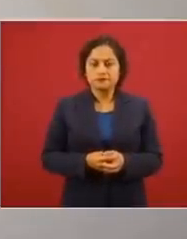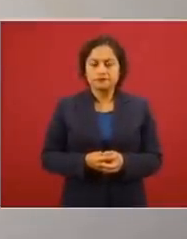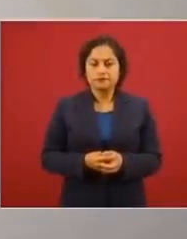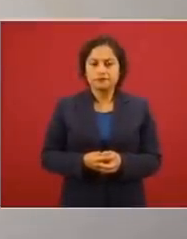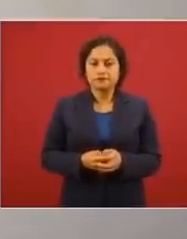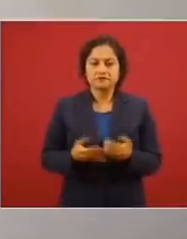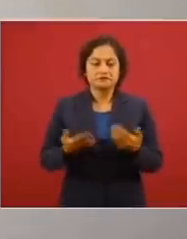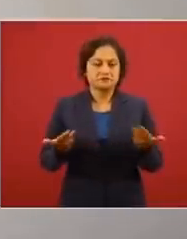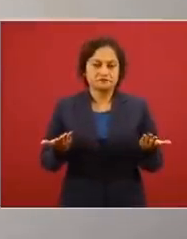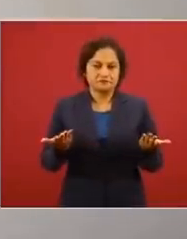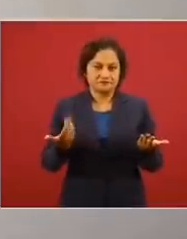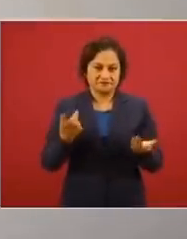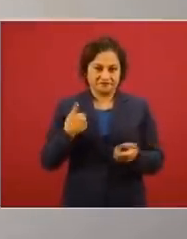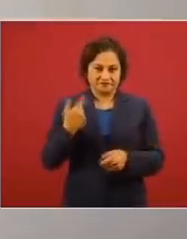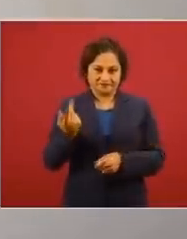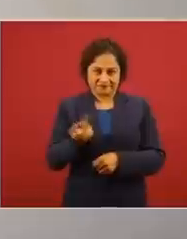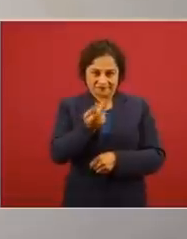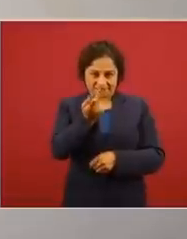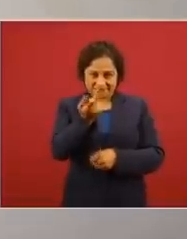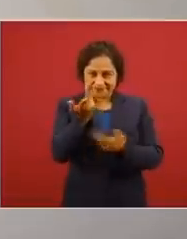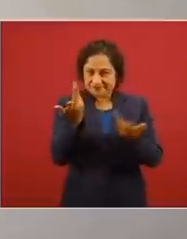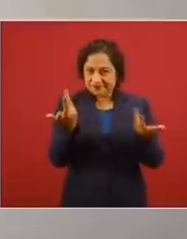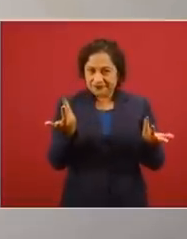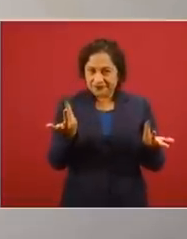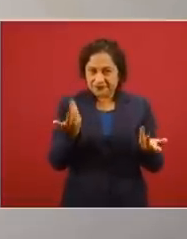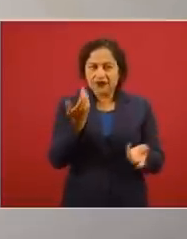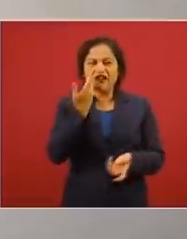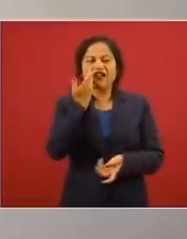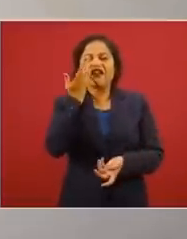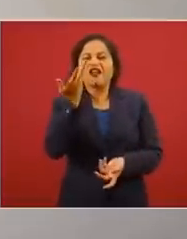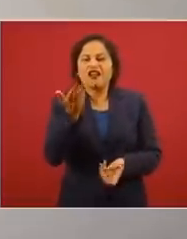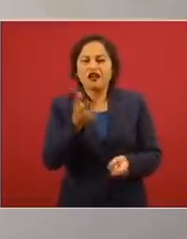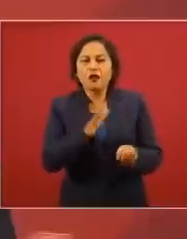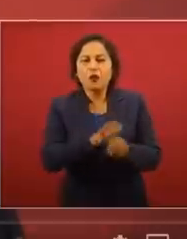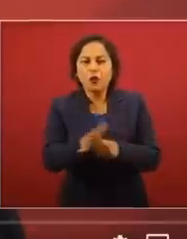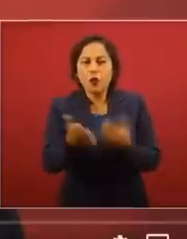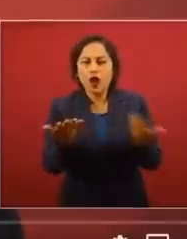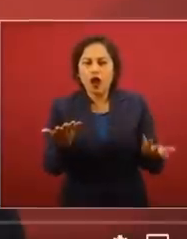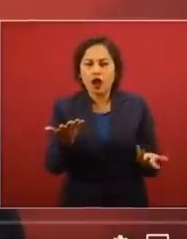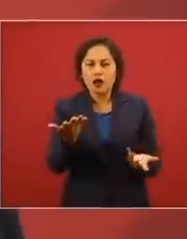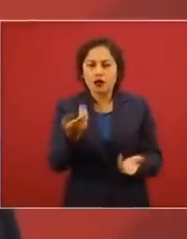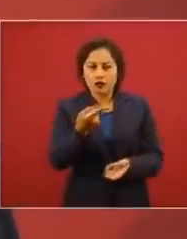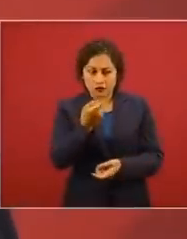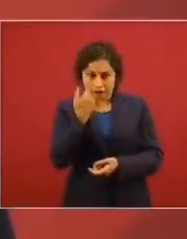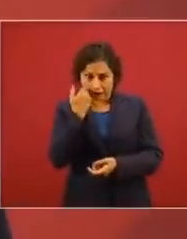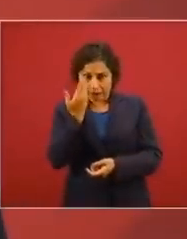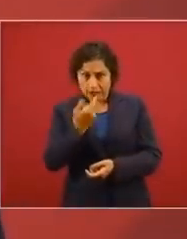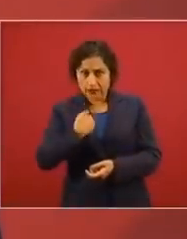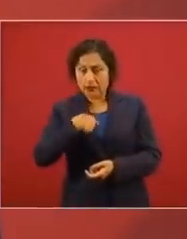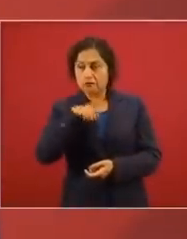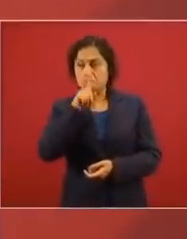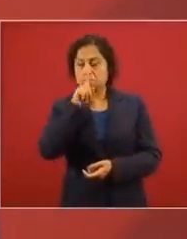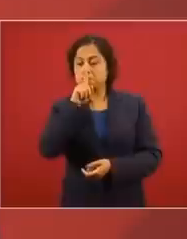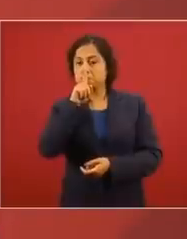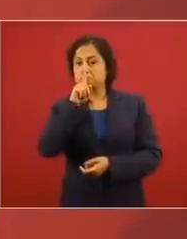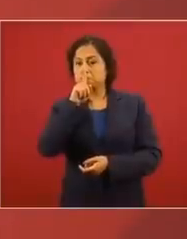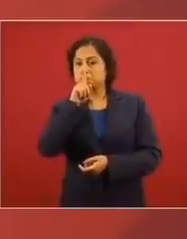qué quiere que no hablemos que ya no aya